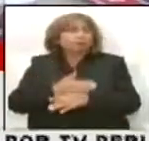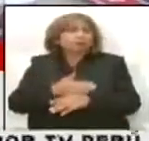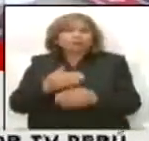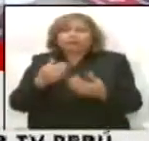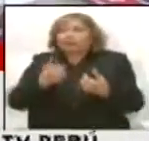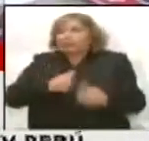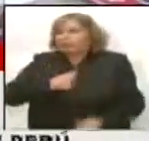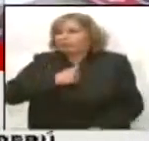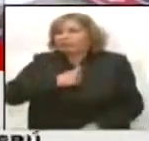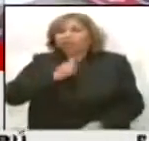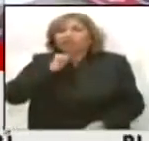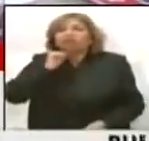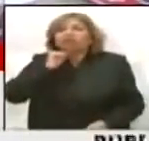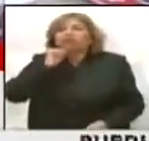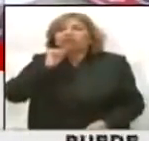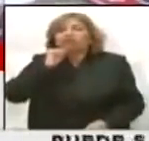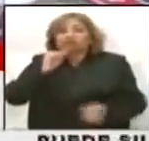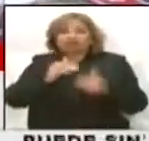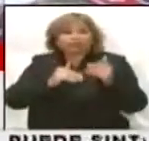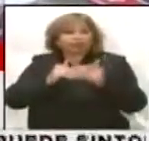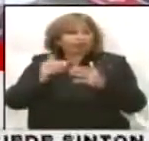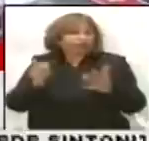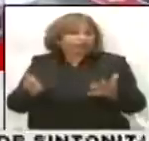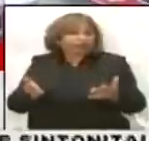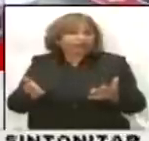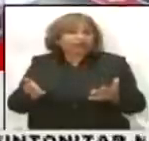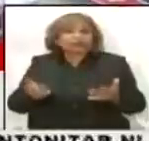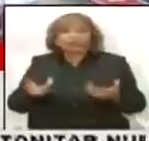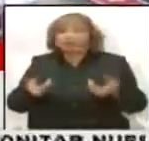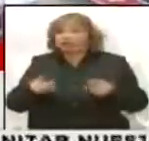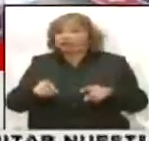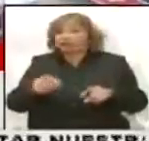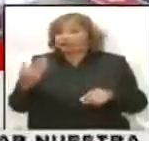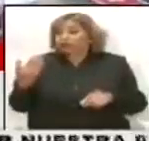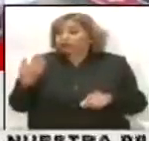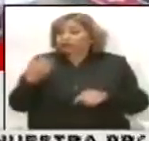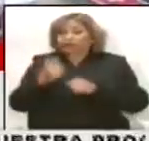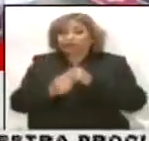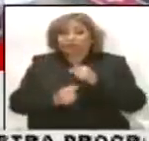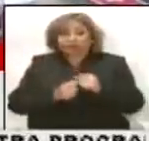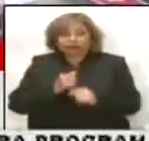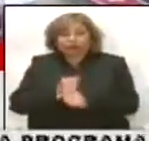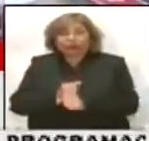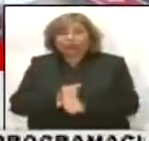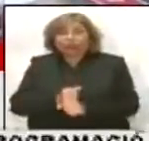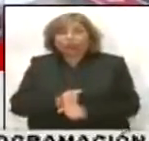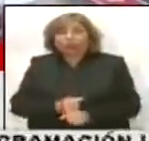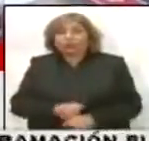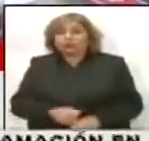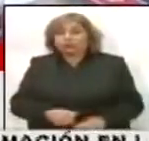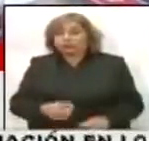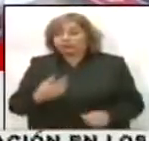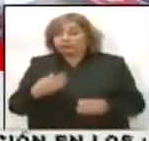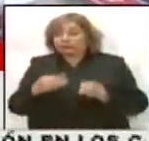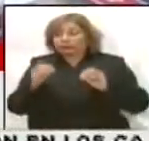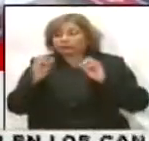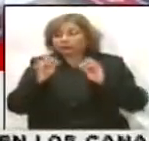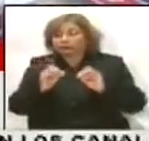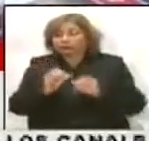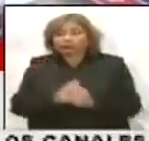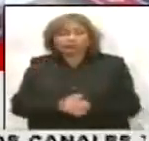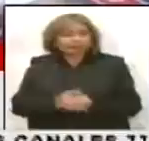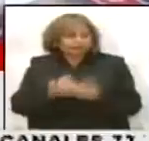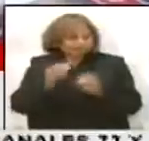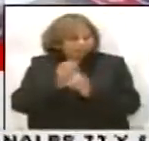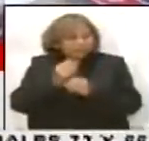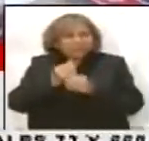lastimosamente está pendiente, eso también hay que decirlo. Cuando el año pasado el señor Kuczynski, que hoy ya no es más presidente de la República, quiso